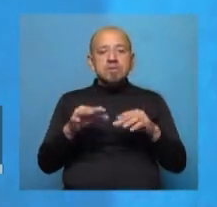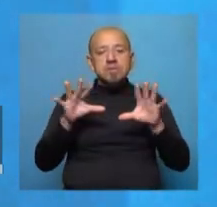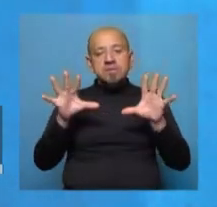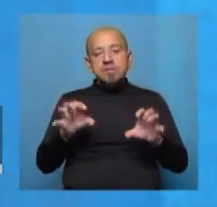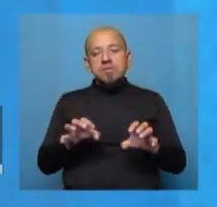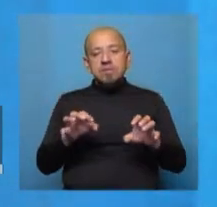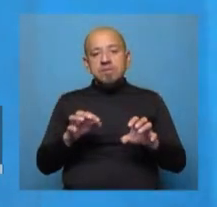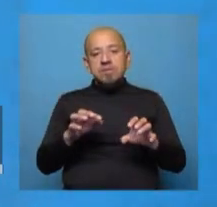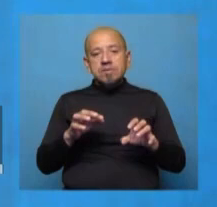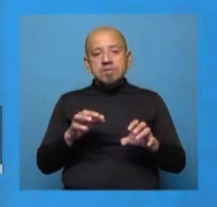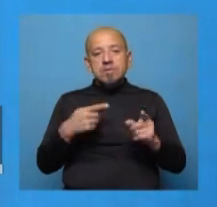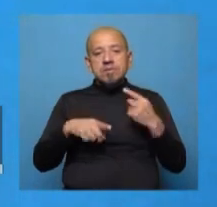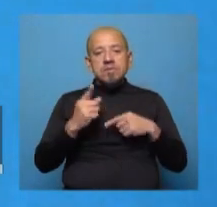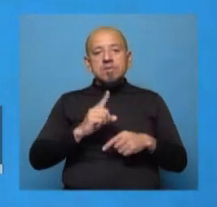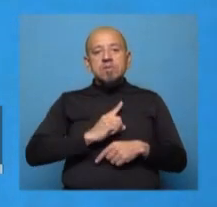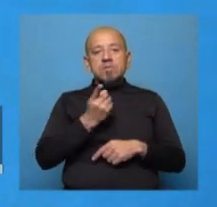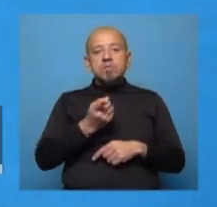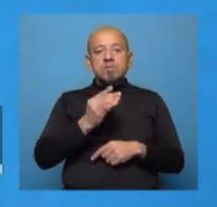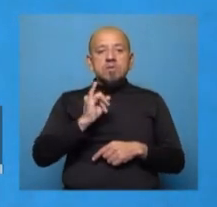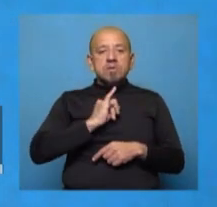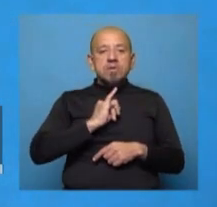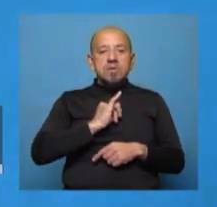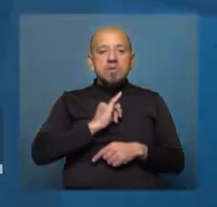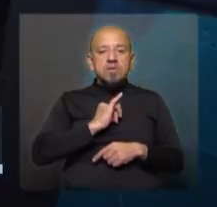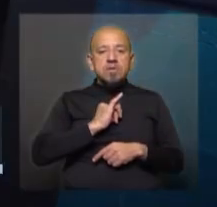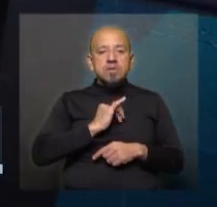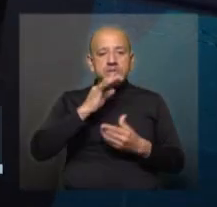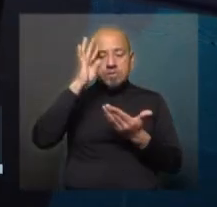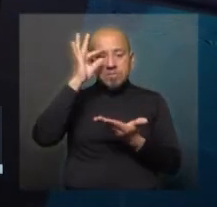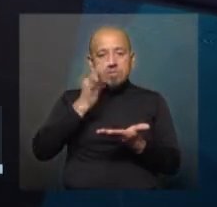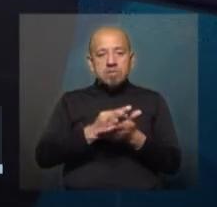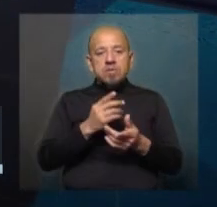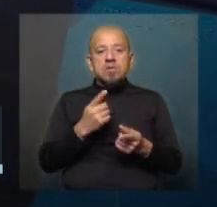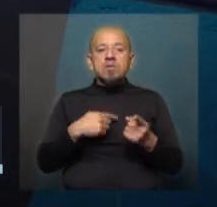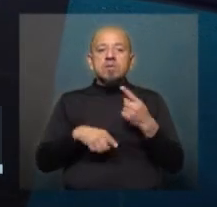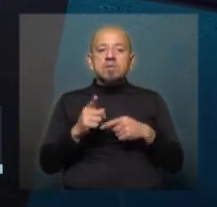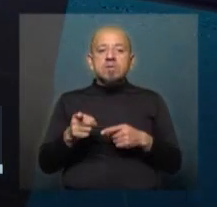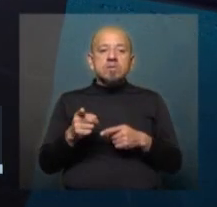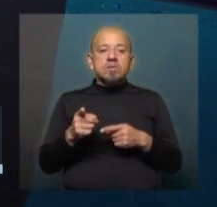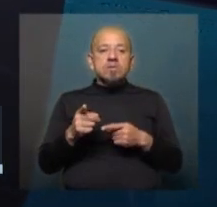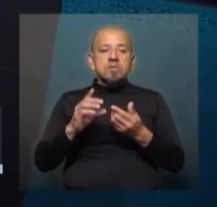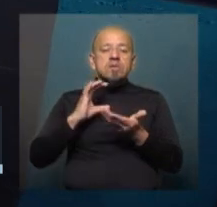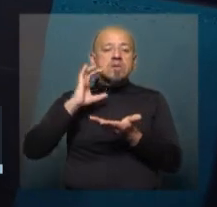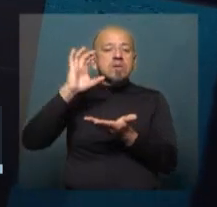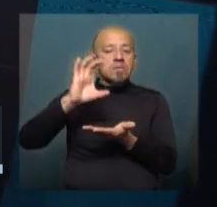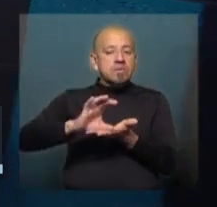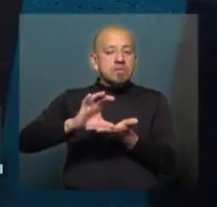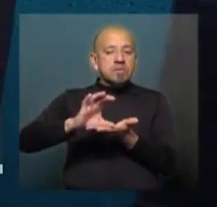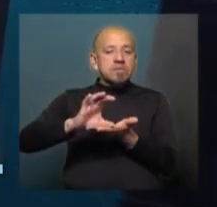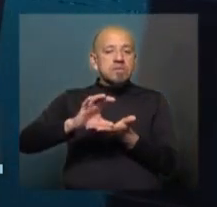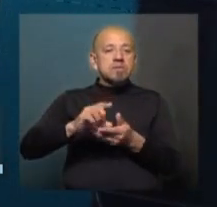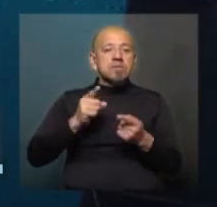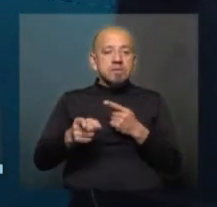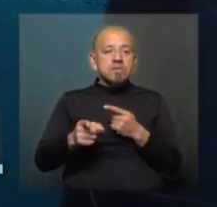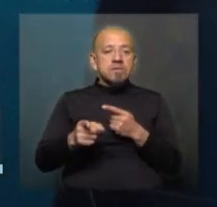mucho más rápido que el orgullo y la identidad de los pueblos entonces la inversión en un